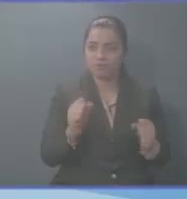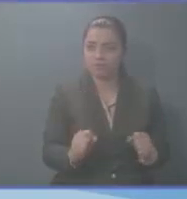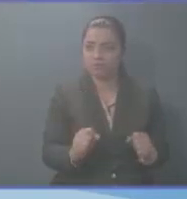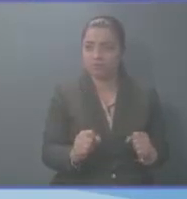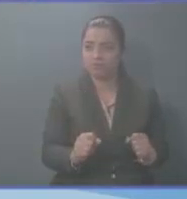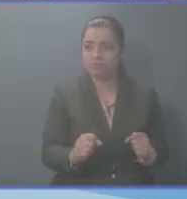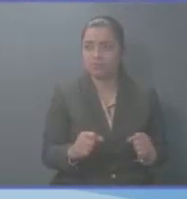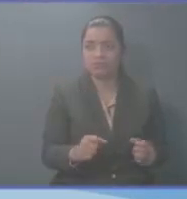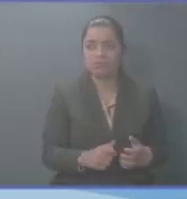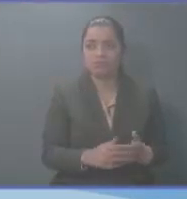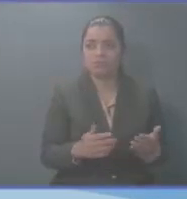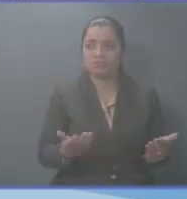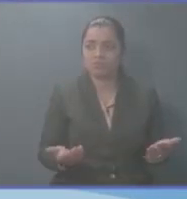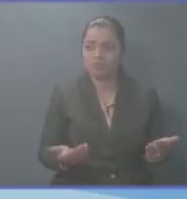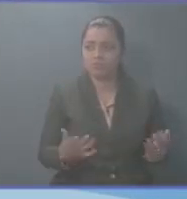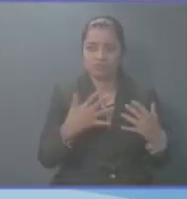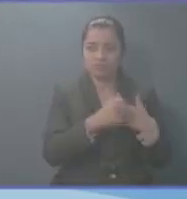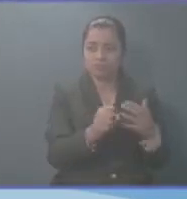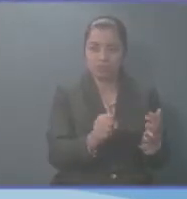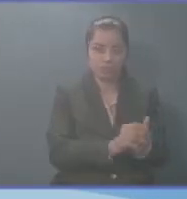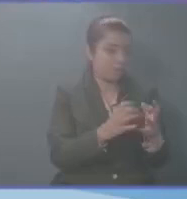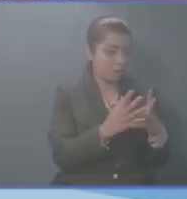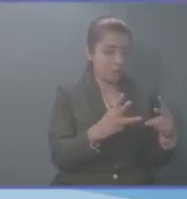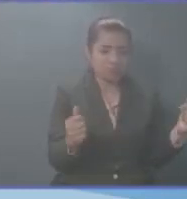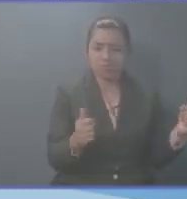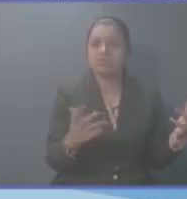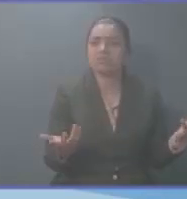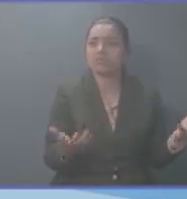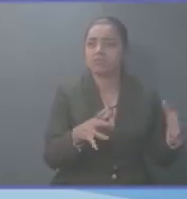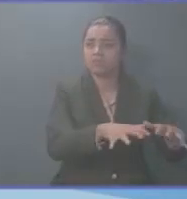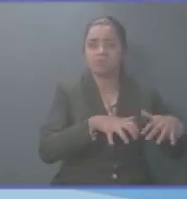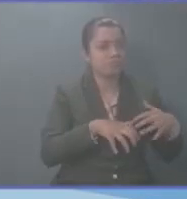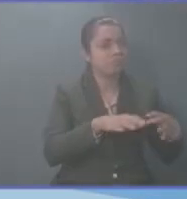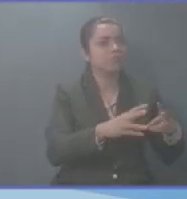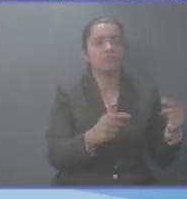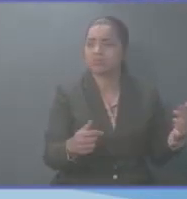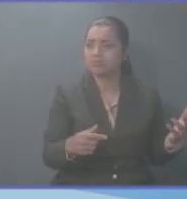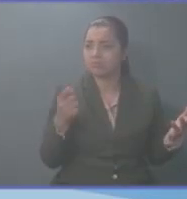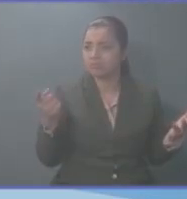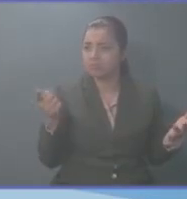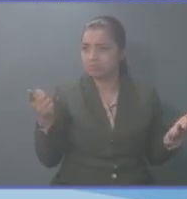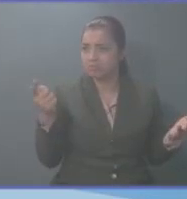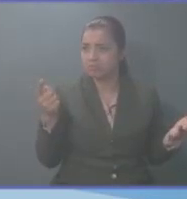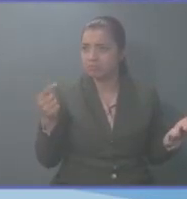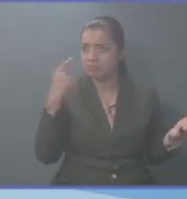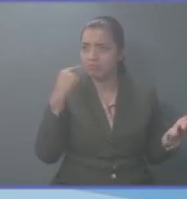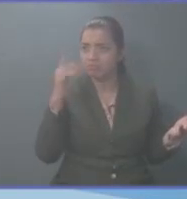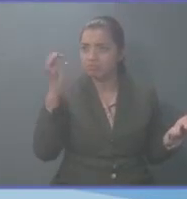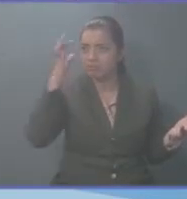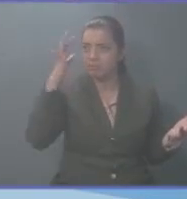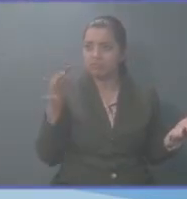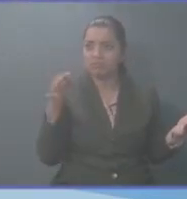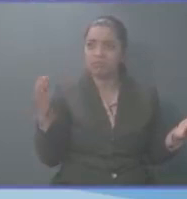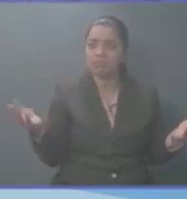golpe y disolver la asamblea, porque de repente, ¿qué hubiera procedido? Si él hubiera